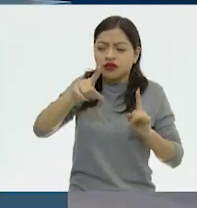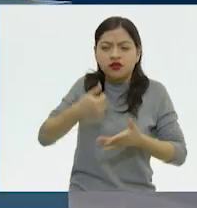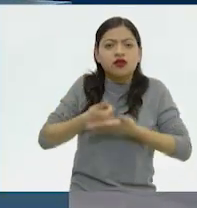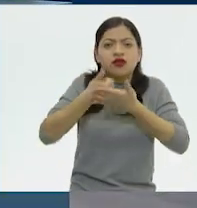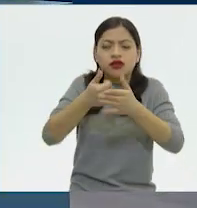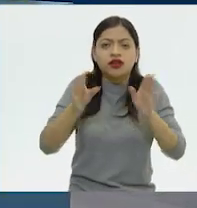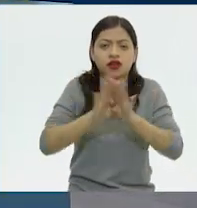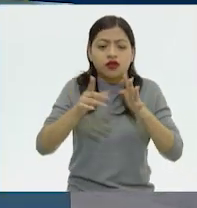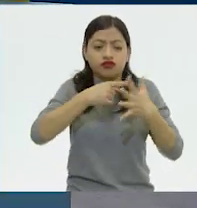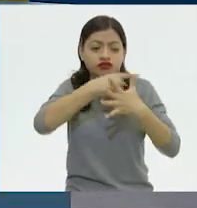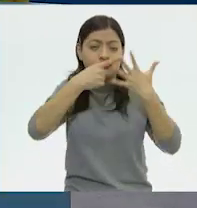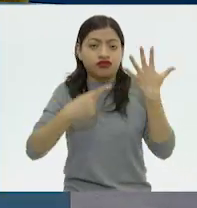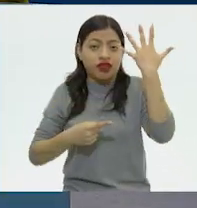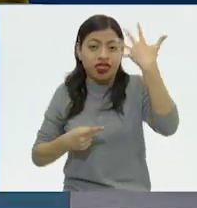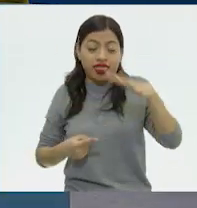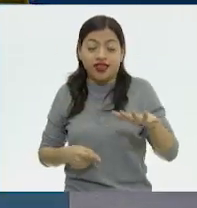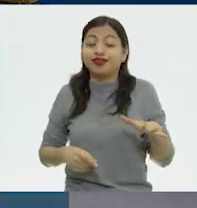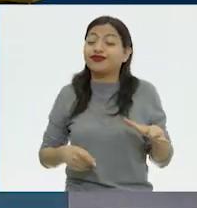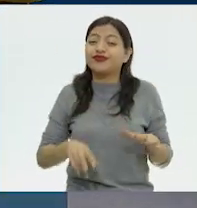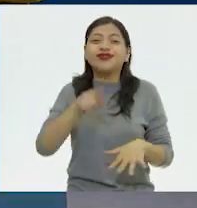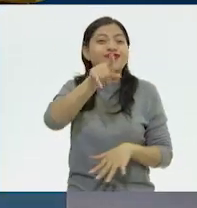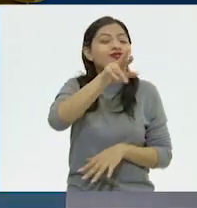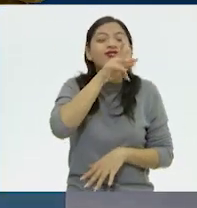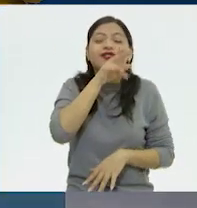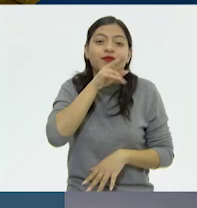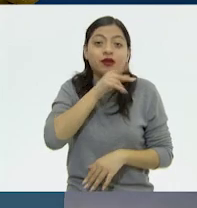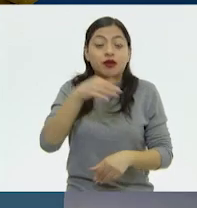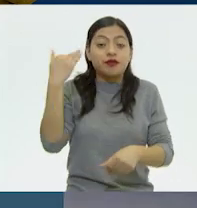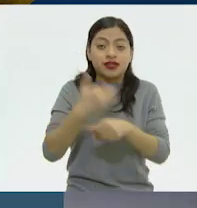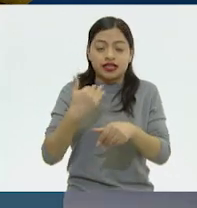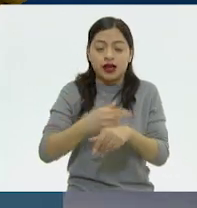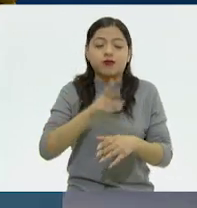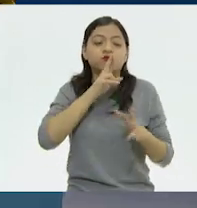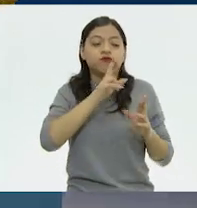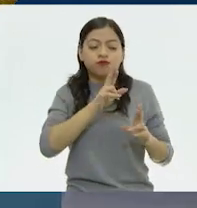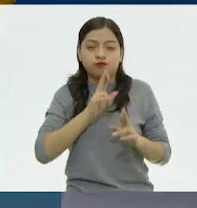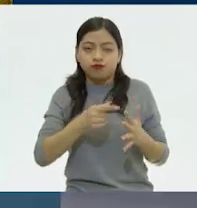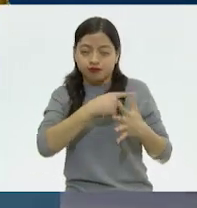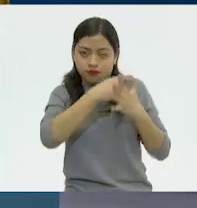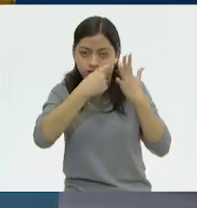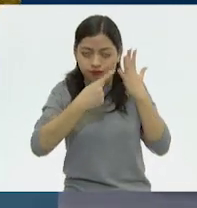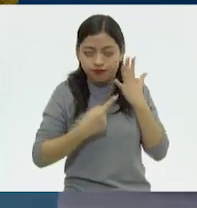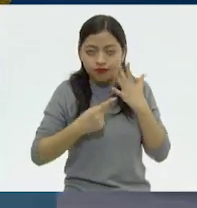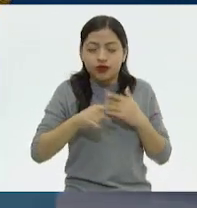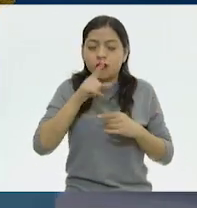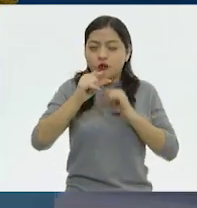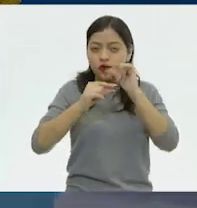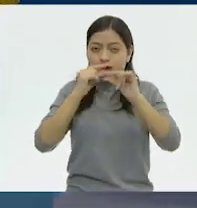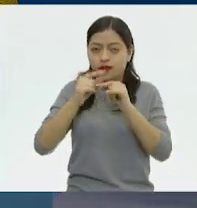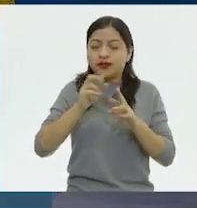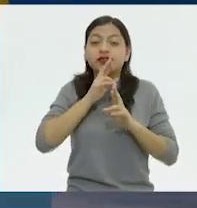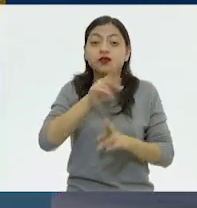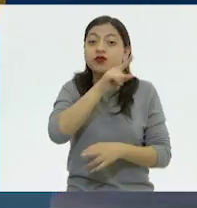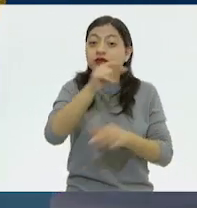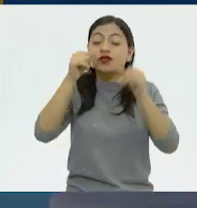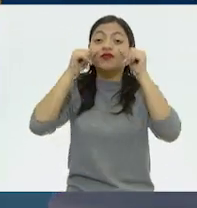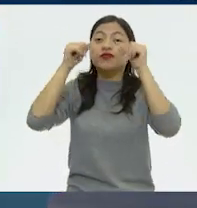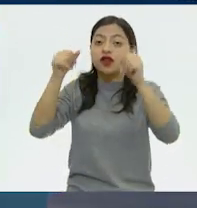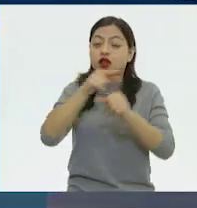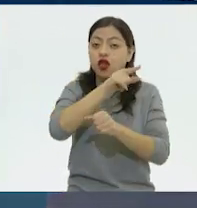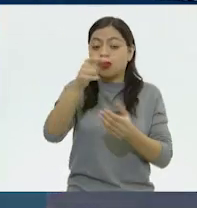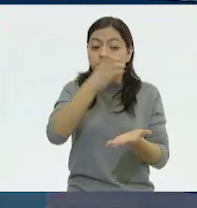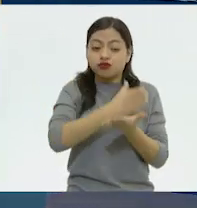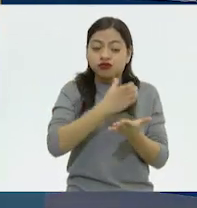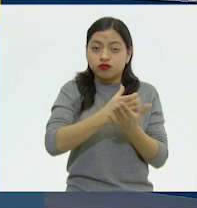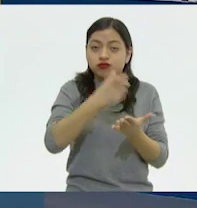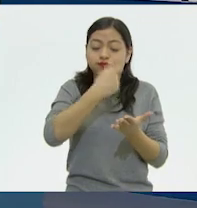Son muchas preguntas, pero no se preocupen. Las iremos contestando poco a poco, así que pongan mucha atención y tomen nota